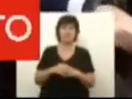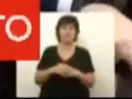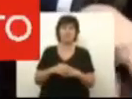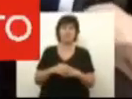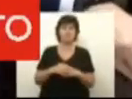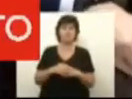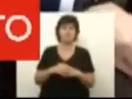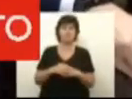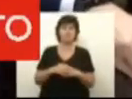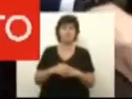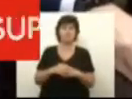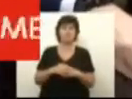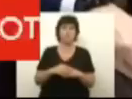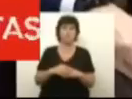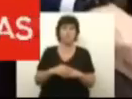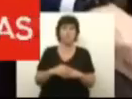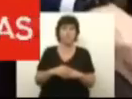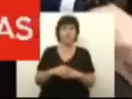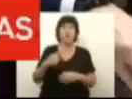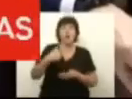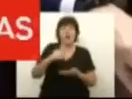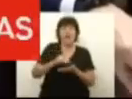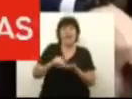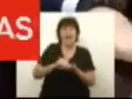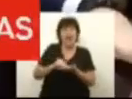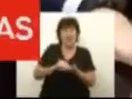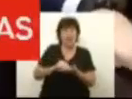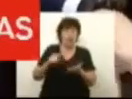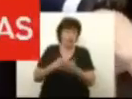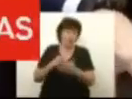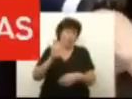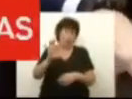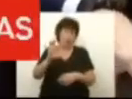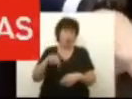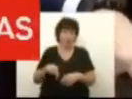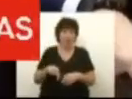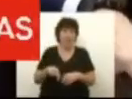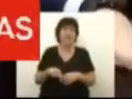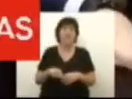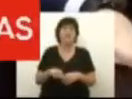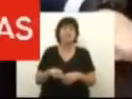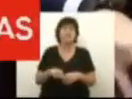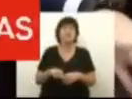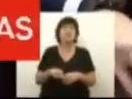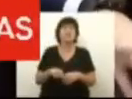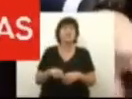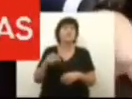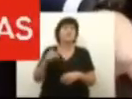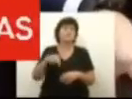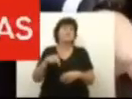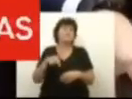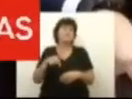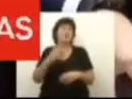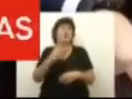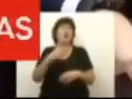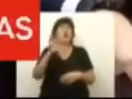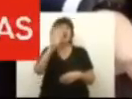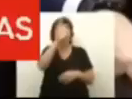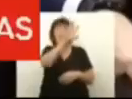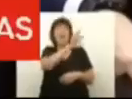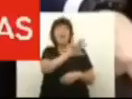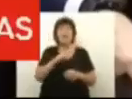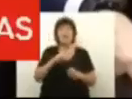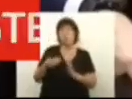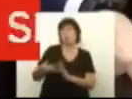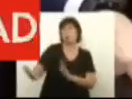gobernadores del PJ. Y creo que si vos ves que tiene un aumento del 50% en los pagos de intereses de deuda y una caída real que